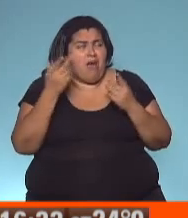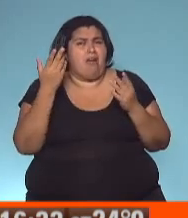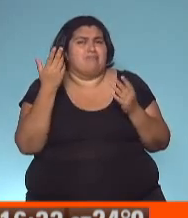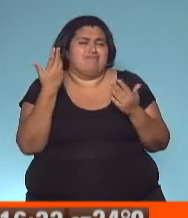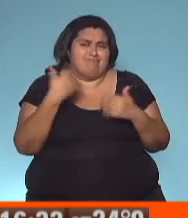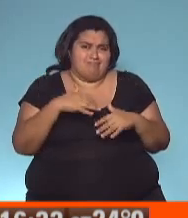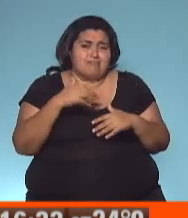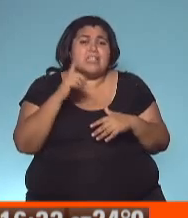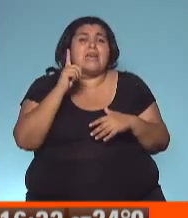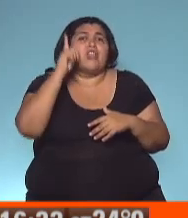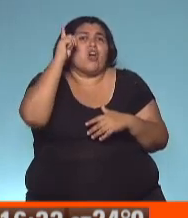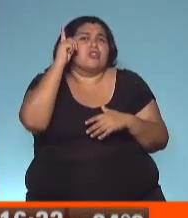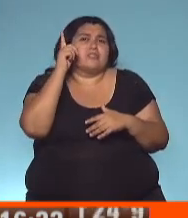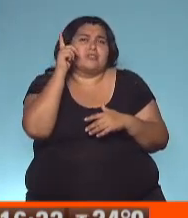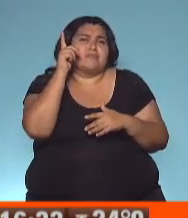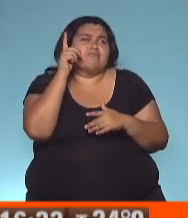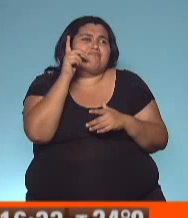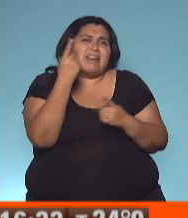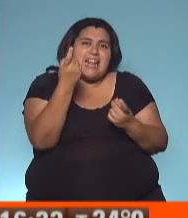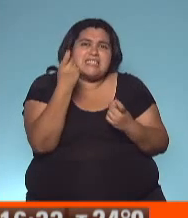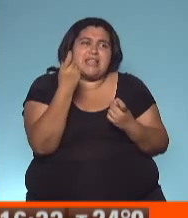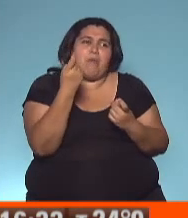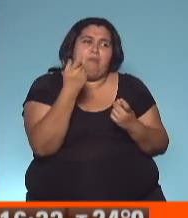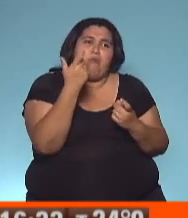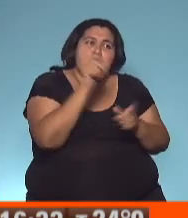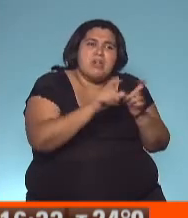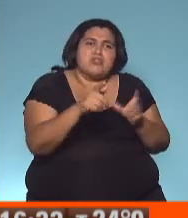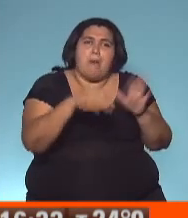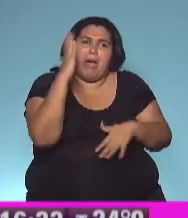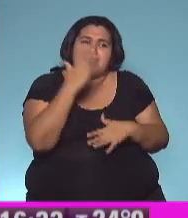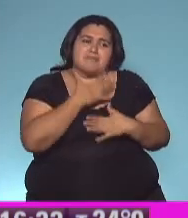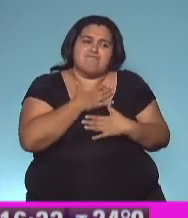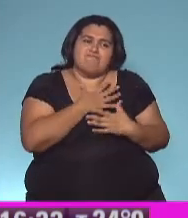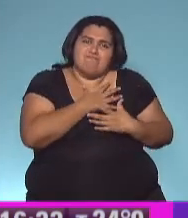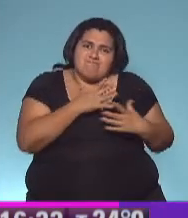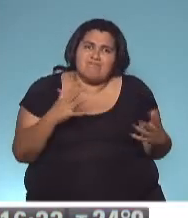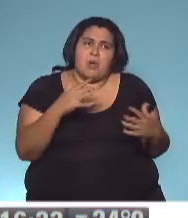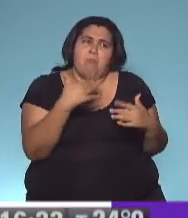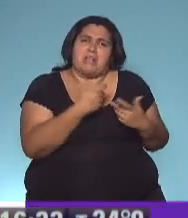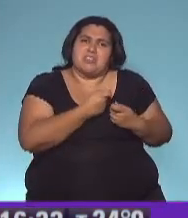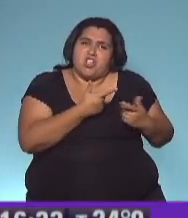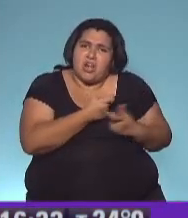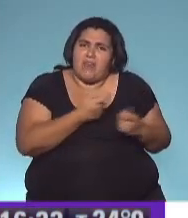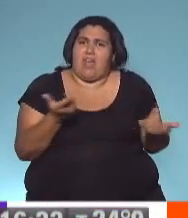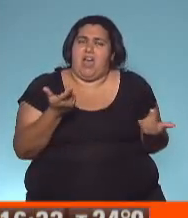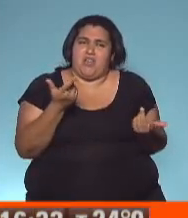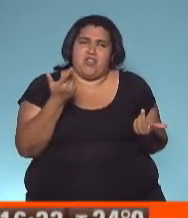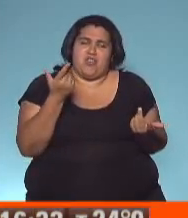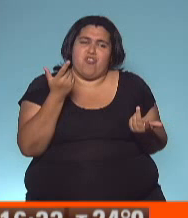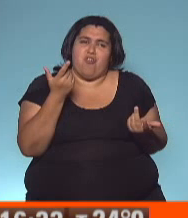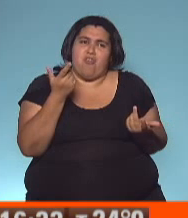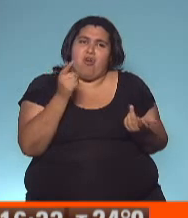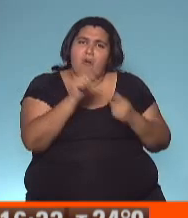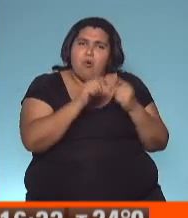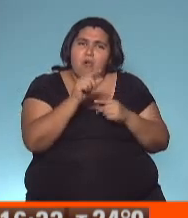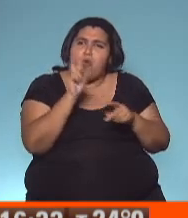que nos humanizáramos un poco más, que seamos un poquito más solidarios, que todos empecemos a mirar a nuestros